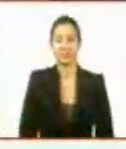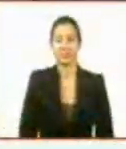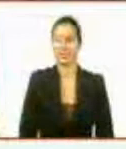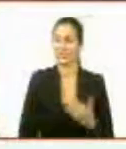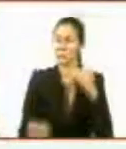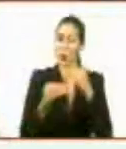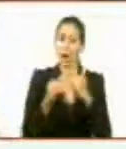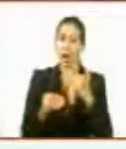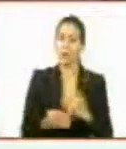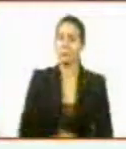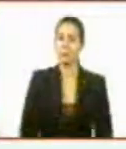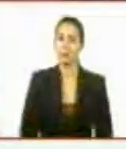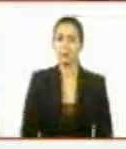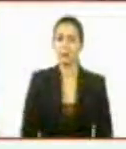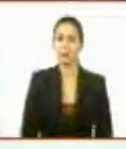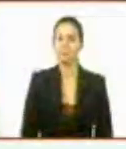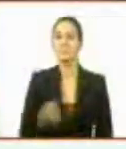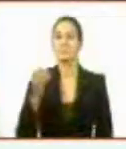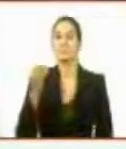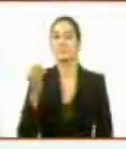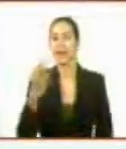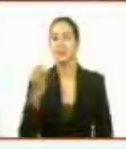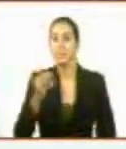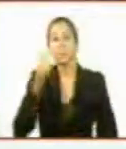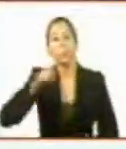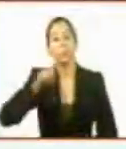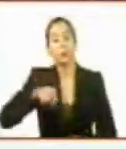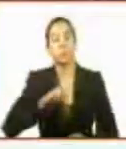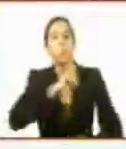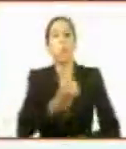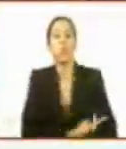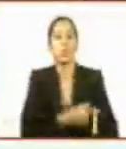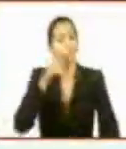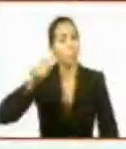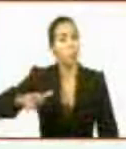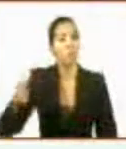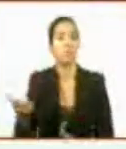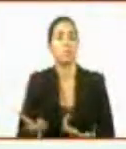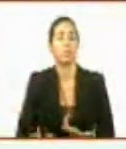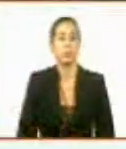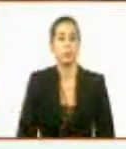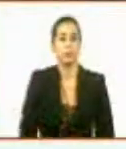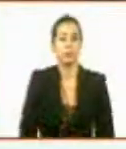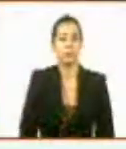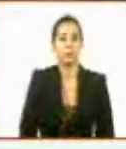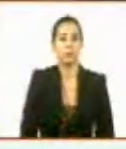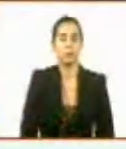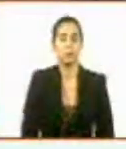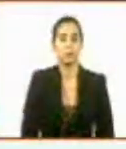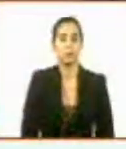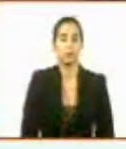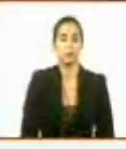espíritu de las asambleas populares y el poder popular en la gran